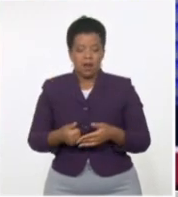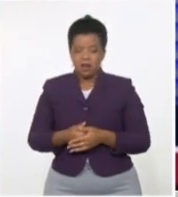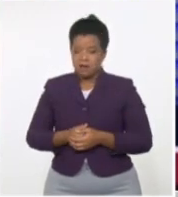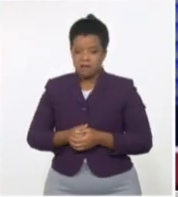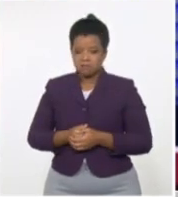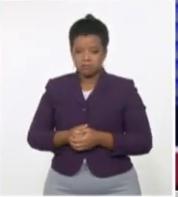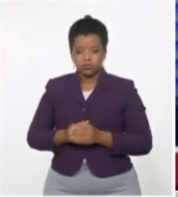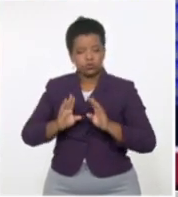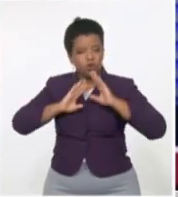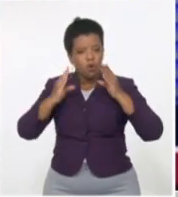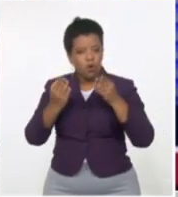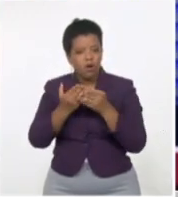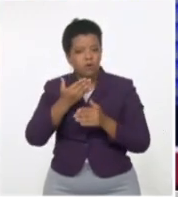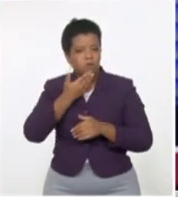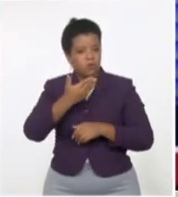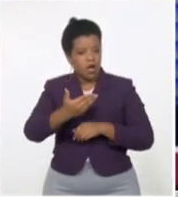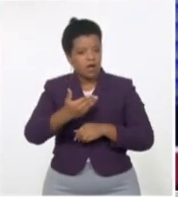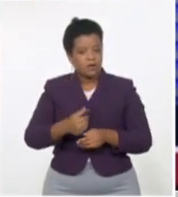que,